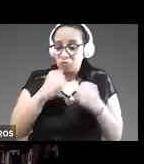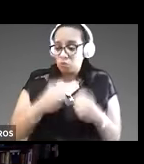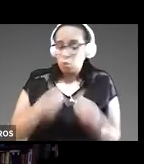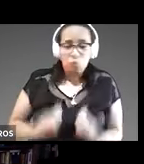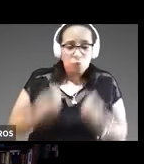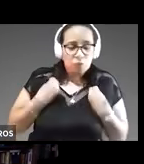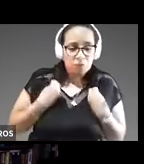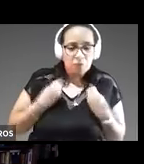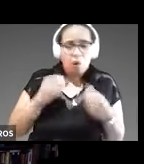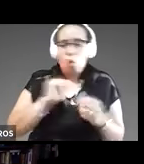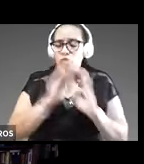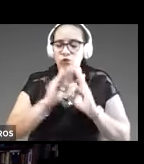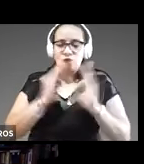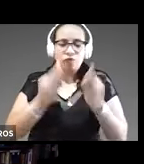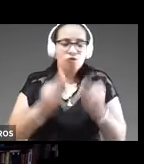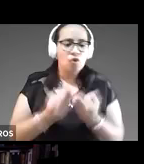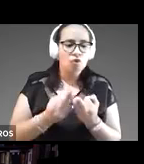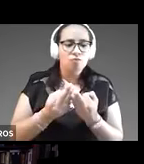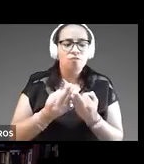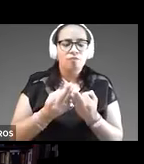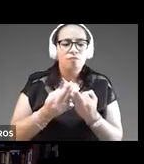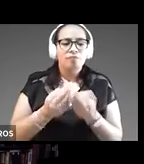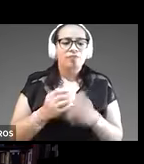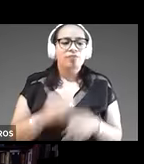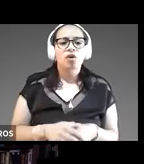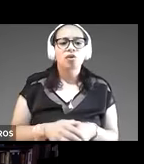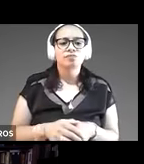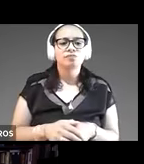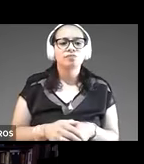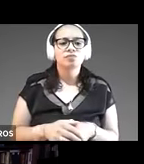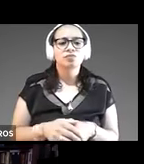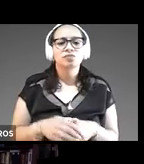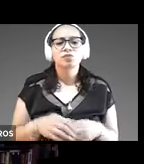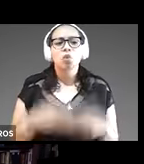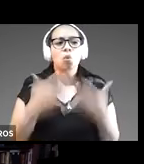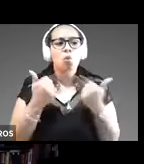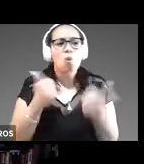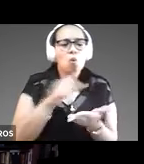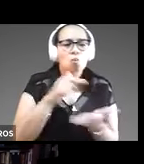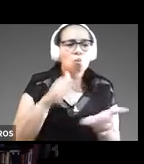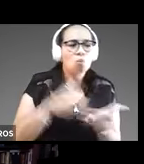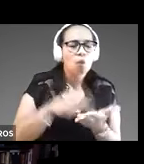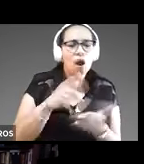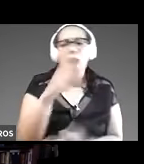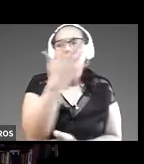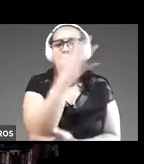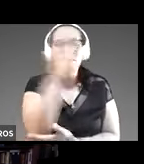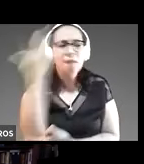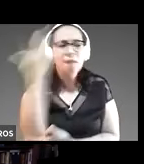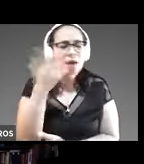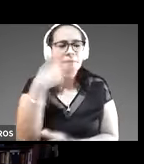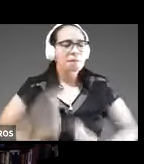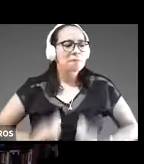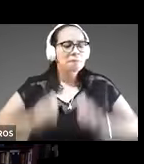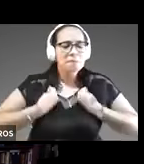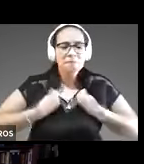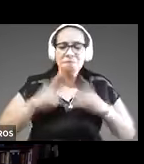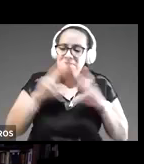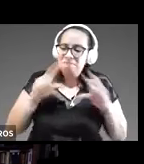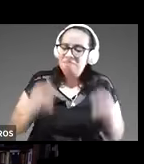otra manera, no se van a allanar las alamedas para poder vivir en paz en el barrio, ¿sí? Es